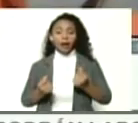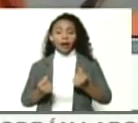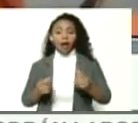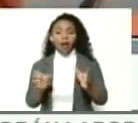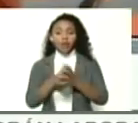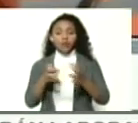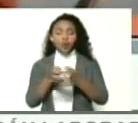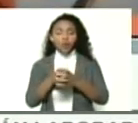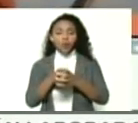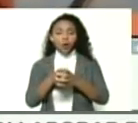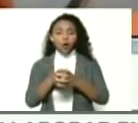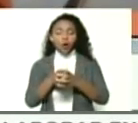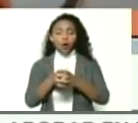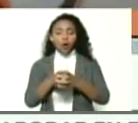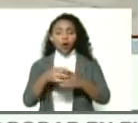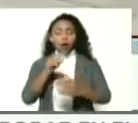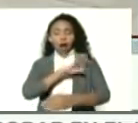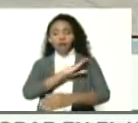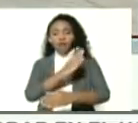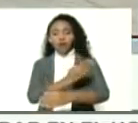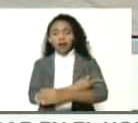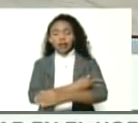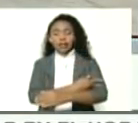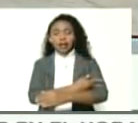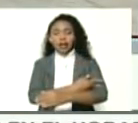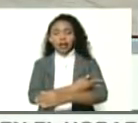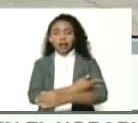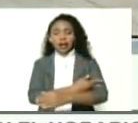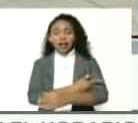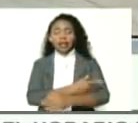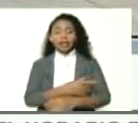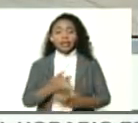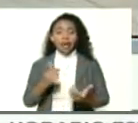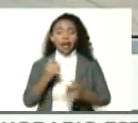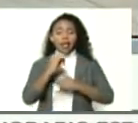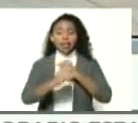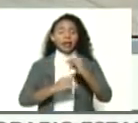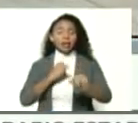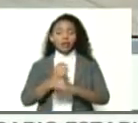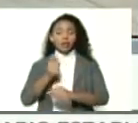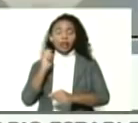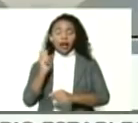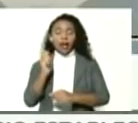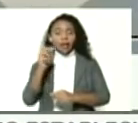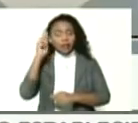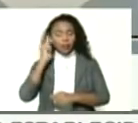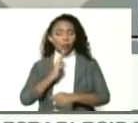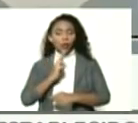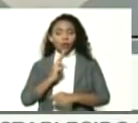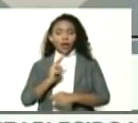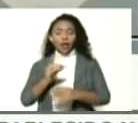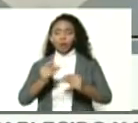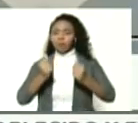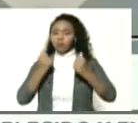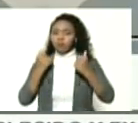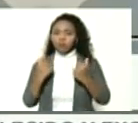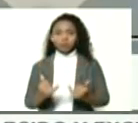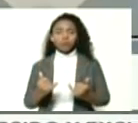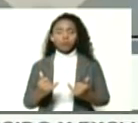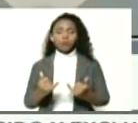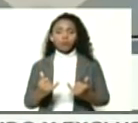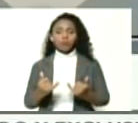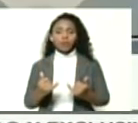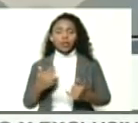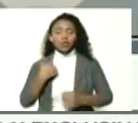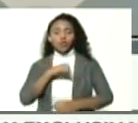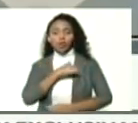brigada, la fuerza de tarea internacional Simón Bolívar. Inmediatamente